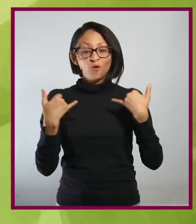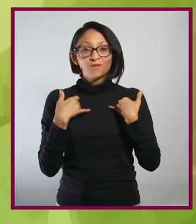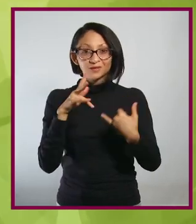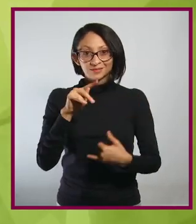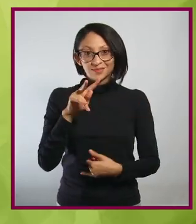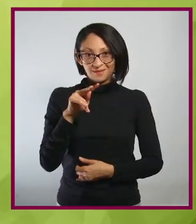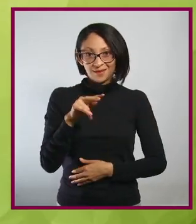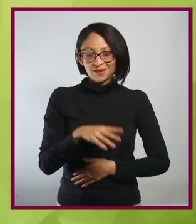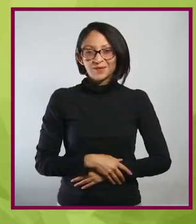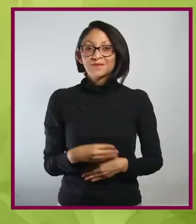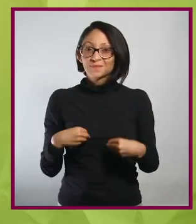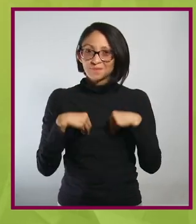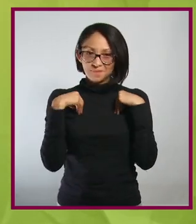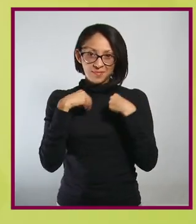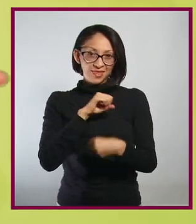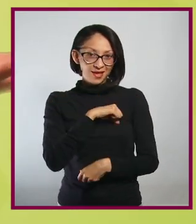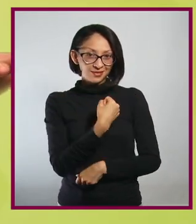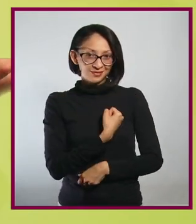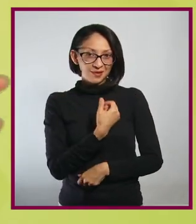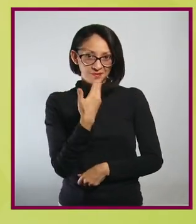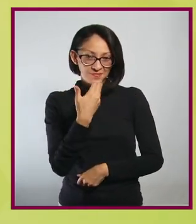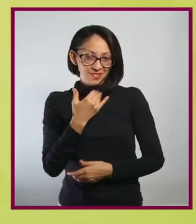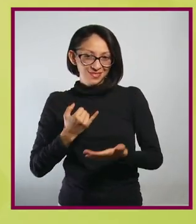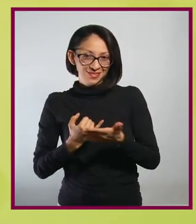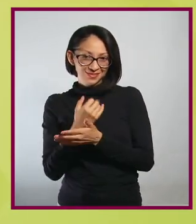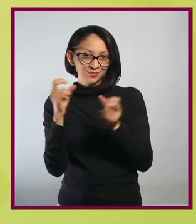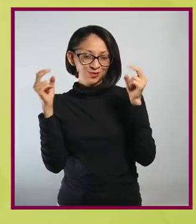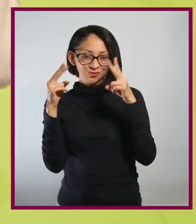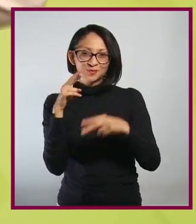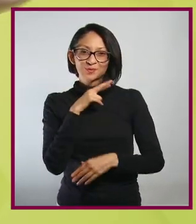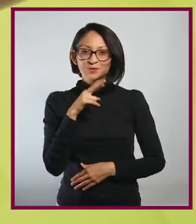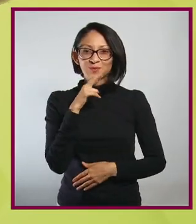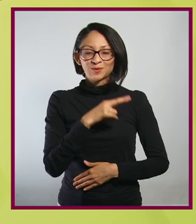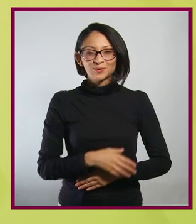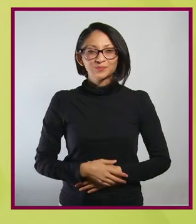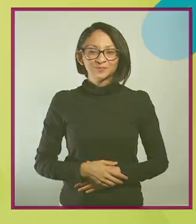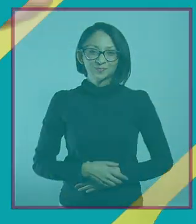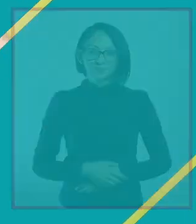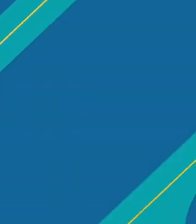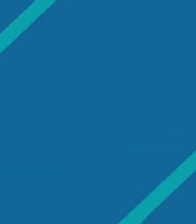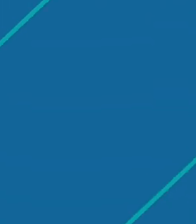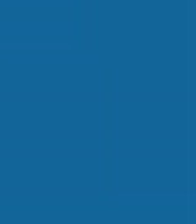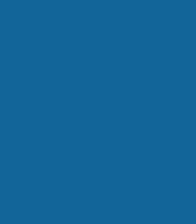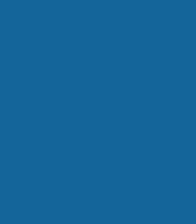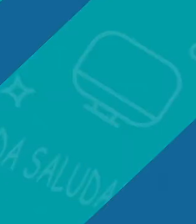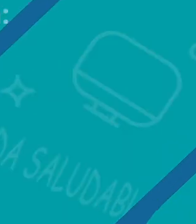en TV y haz este programa con nosotros. Vida saludable, una buena decisión. Hasta pronto.